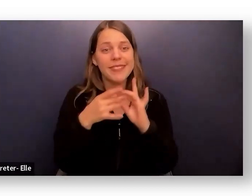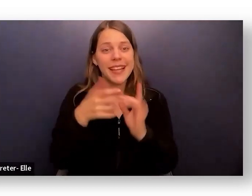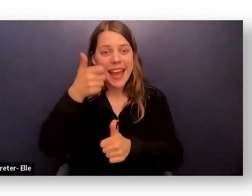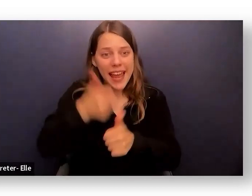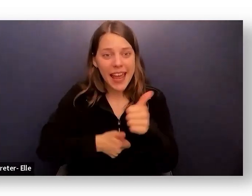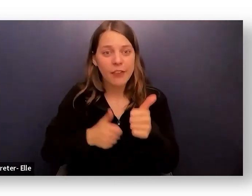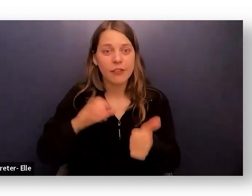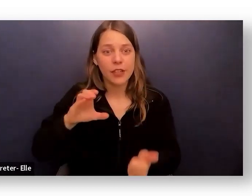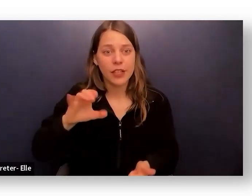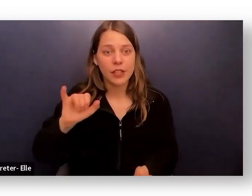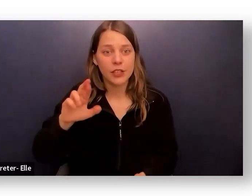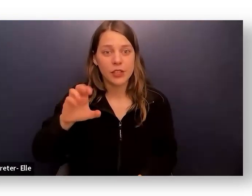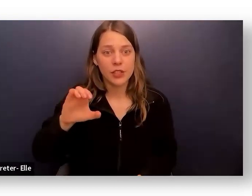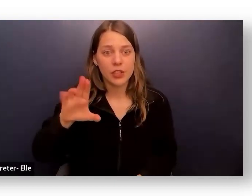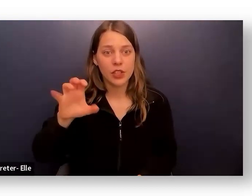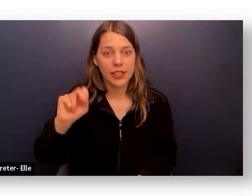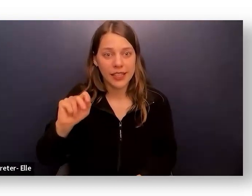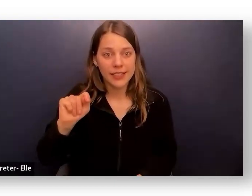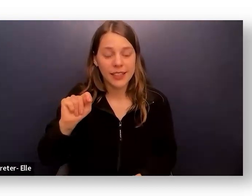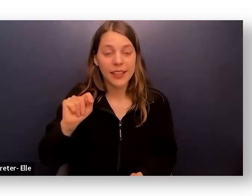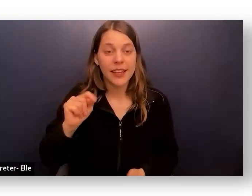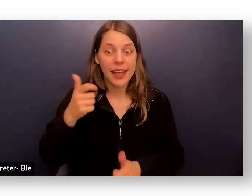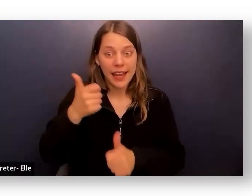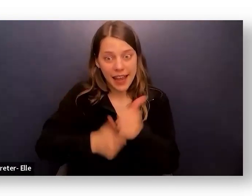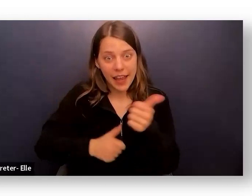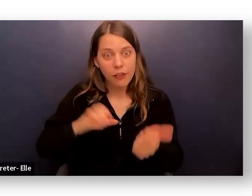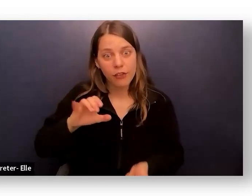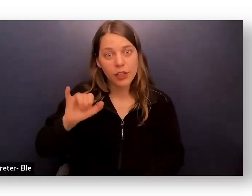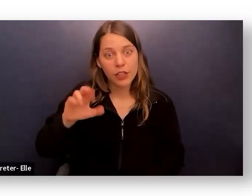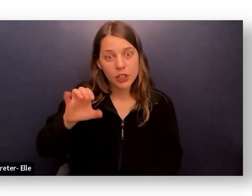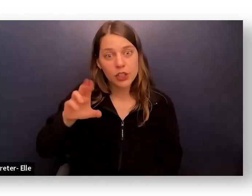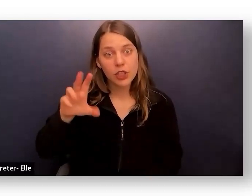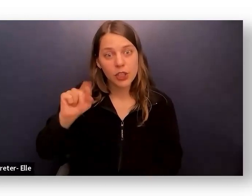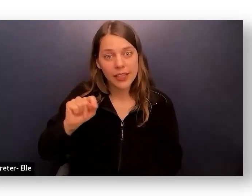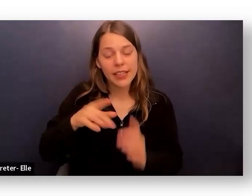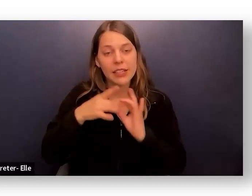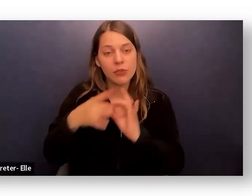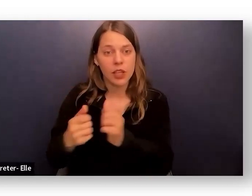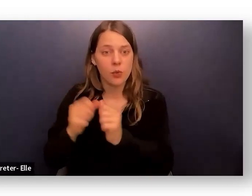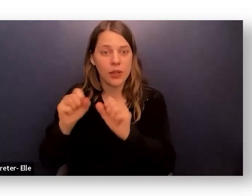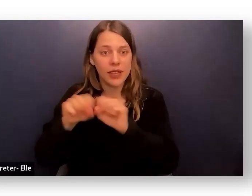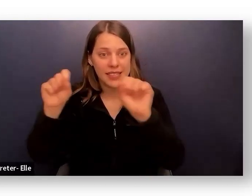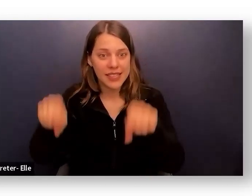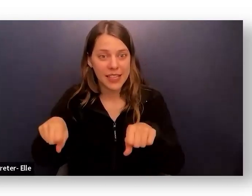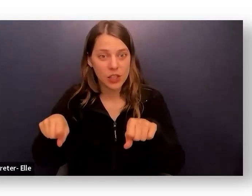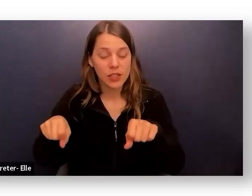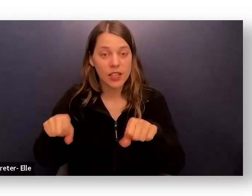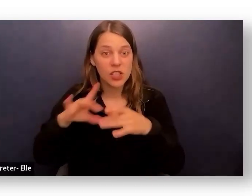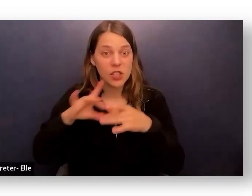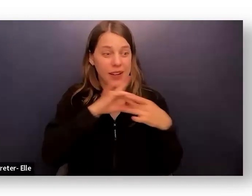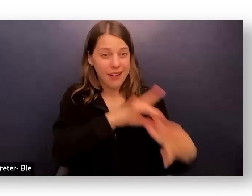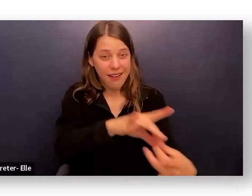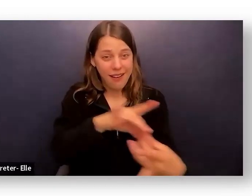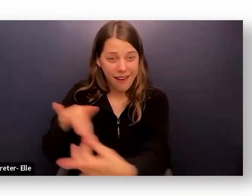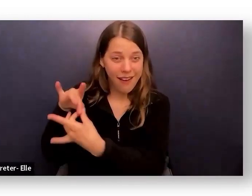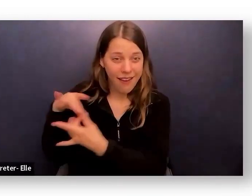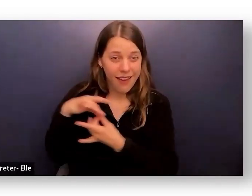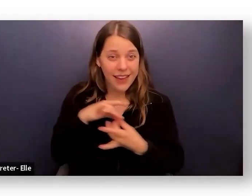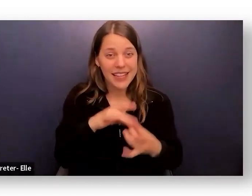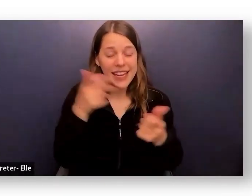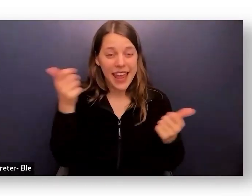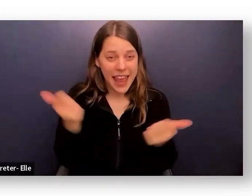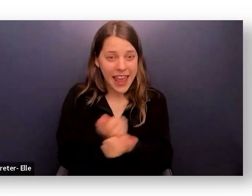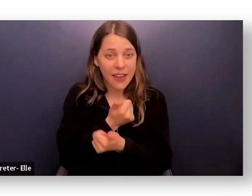Entonces, todo el mundo está atado a una estación meteorológica que estamos observando. Y asociamos